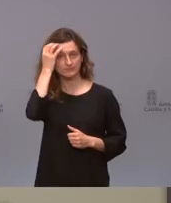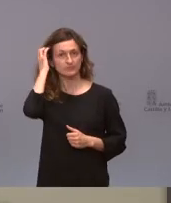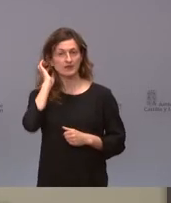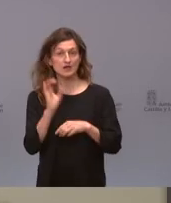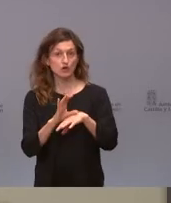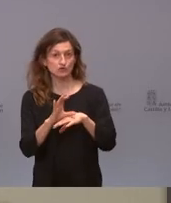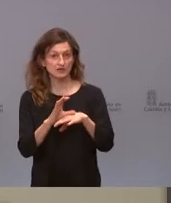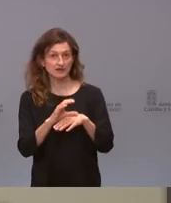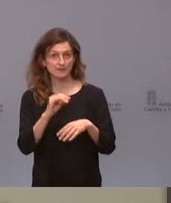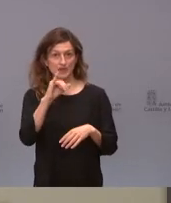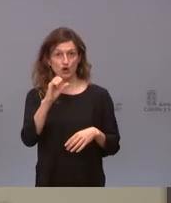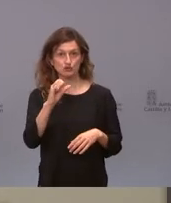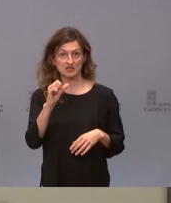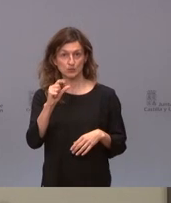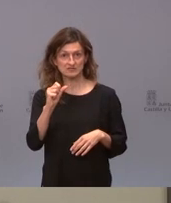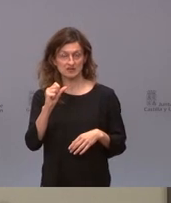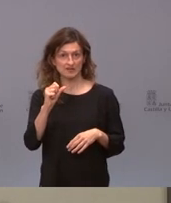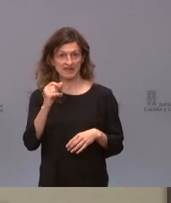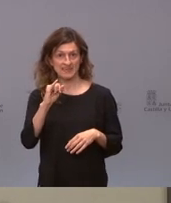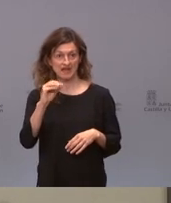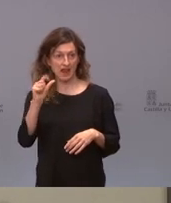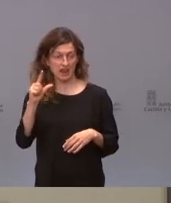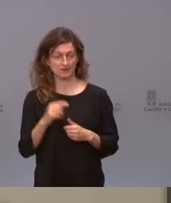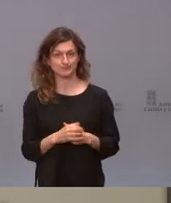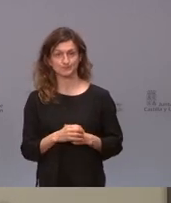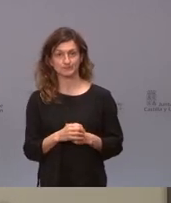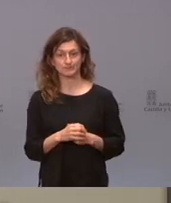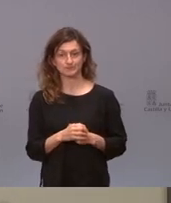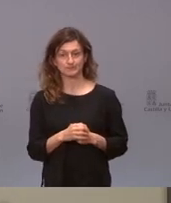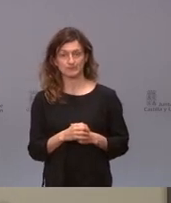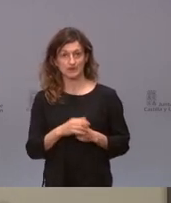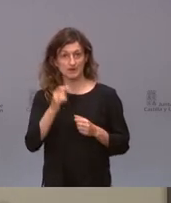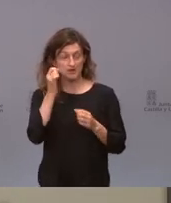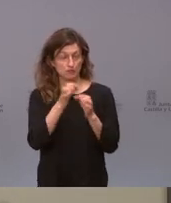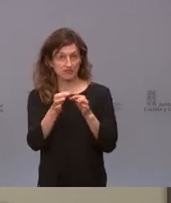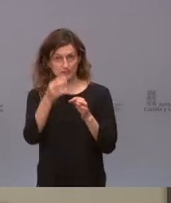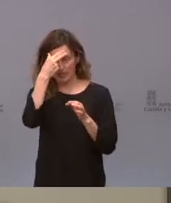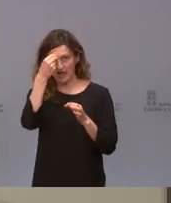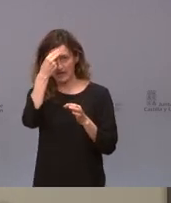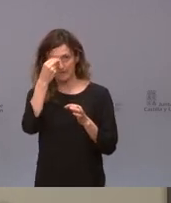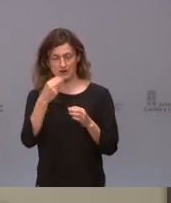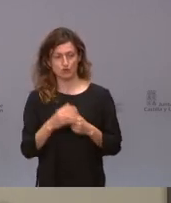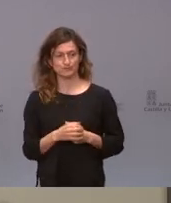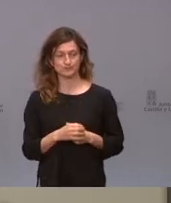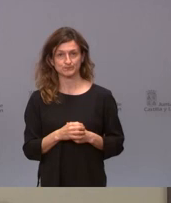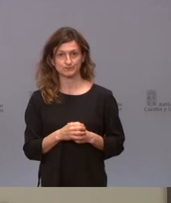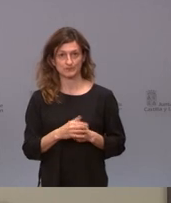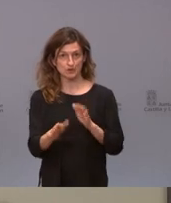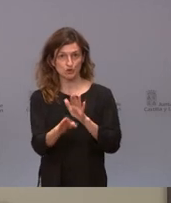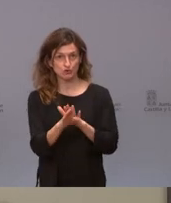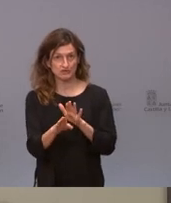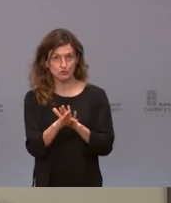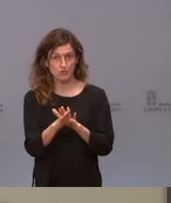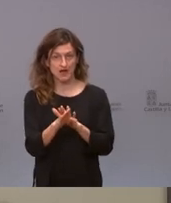joselo de la agencia ical yo le quería preguntar por la situación del municipio de arévalo en ávila qué sigue